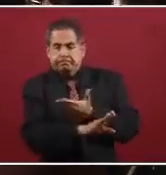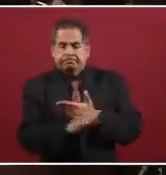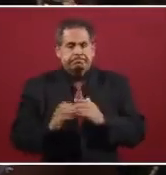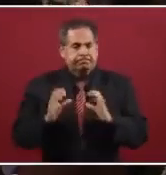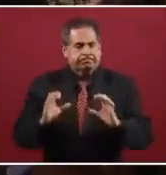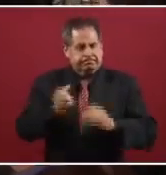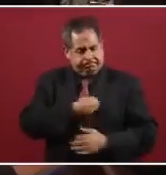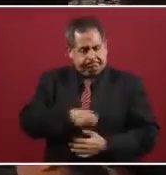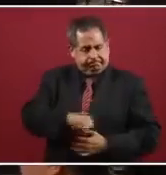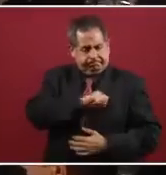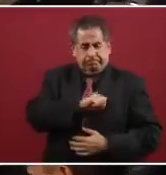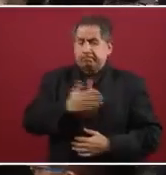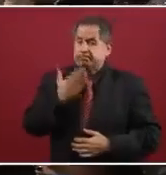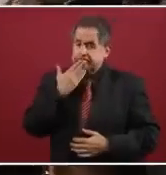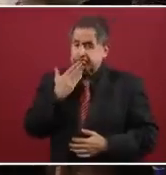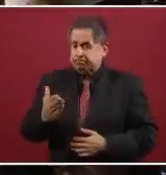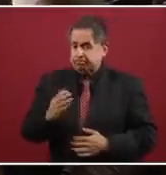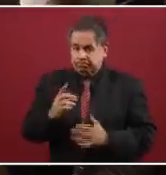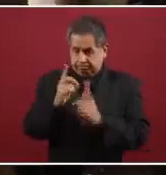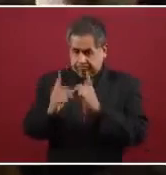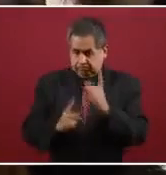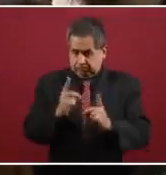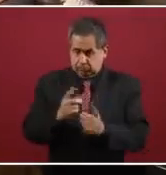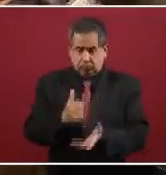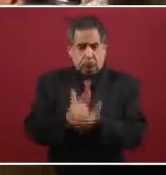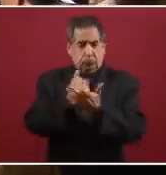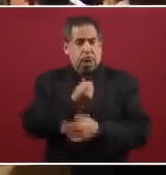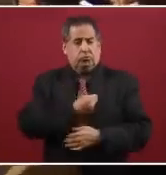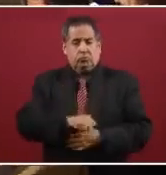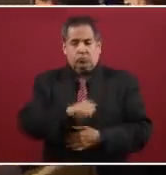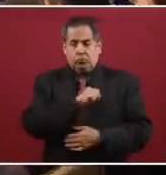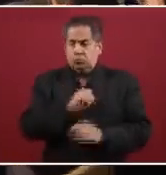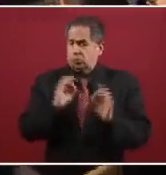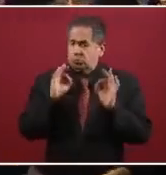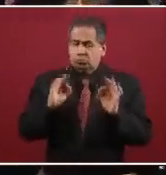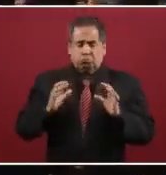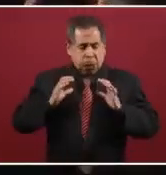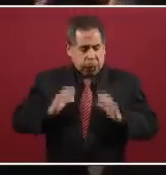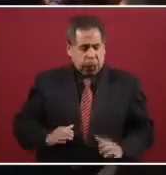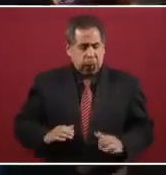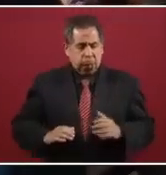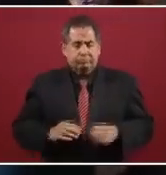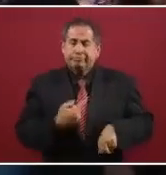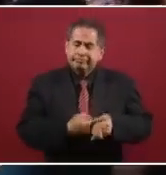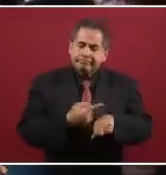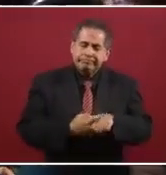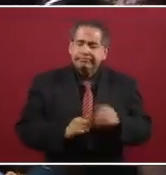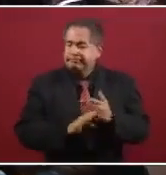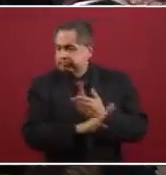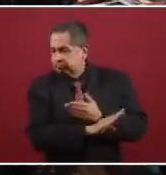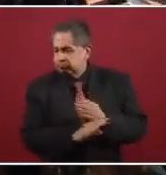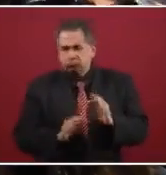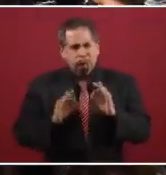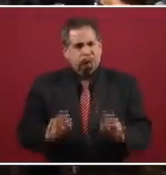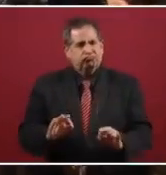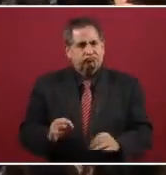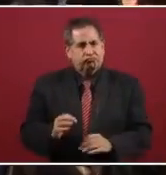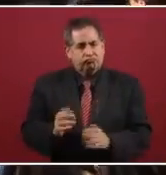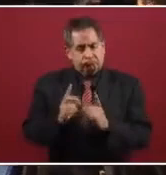Todos tenemos que hacer deporte para evitar enfermedades.